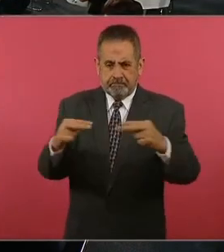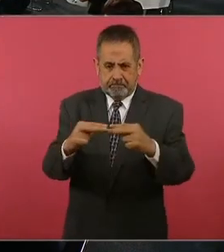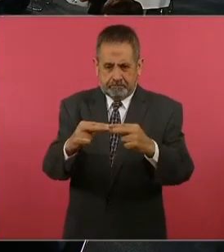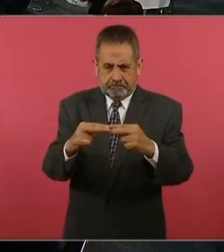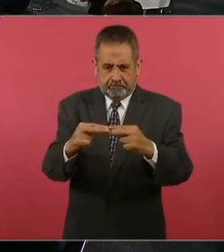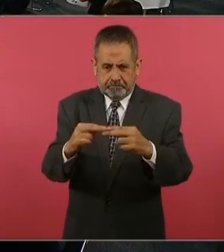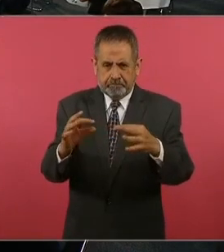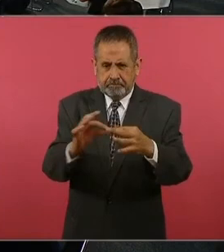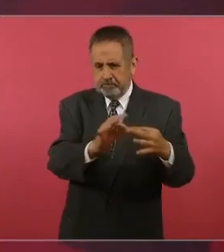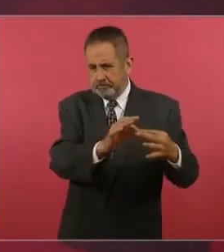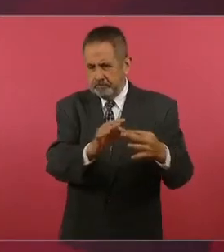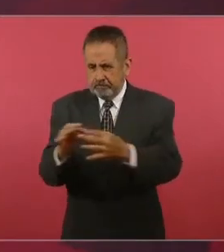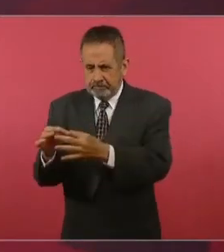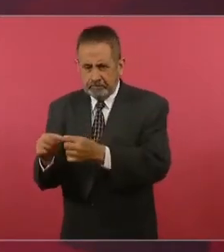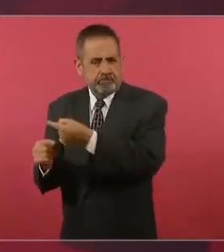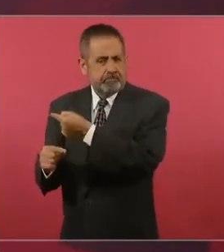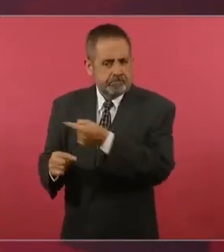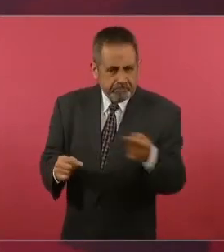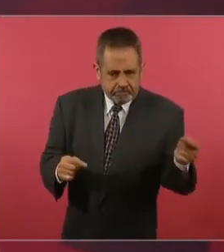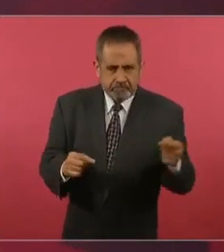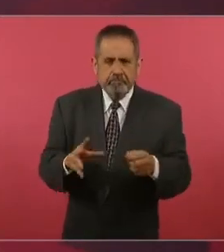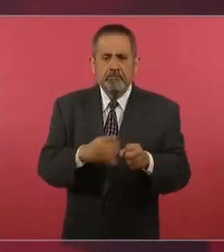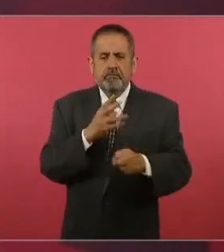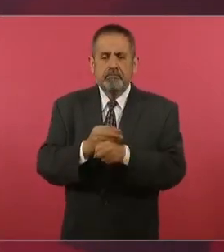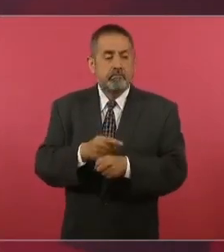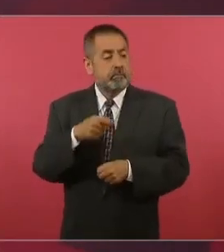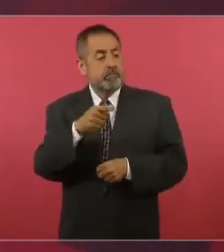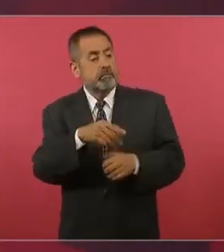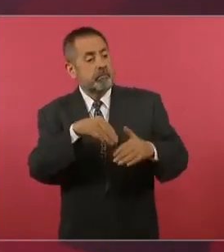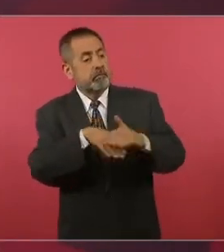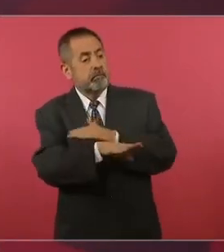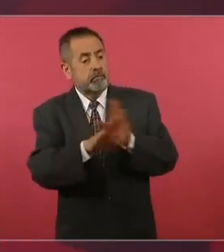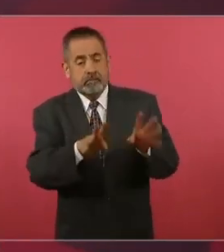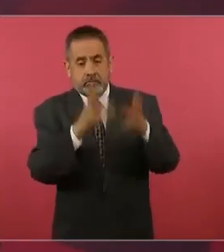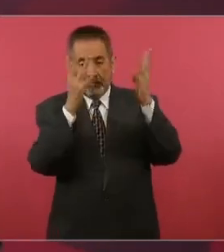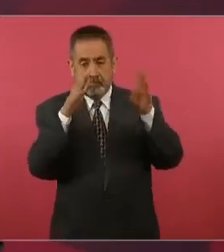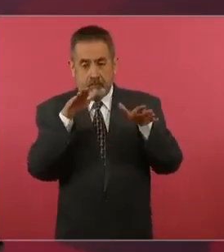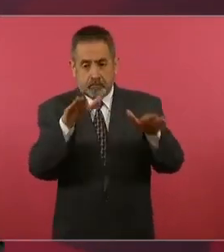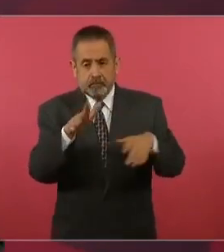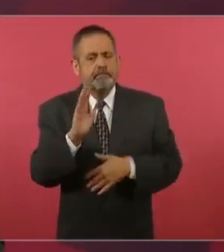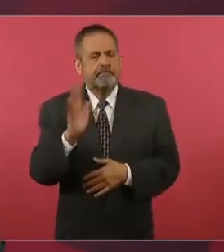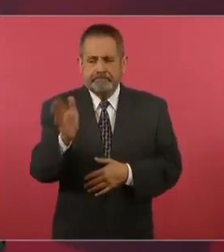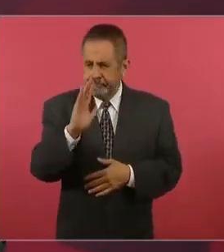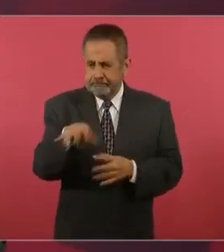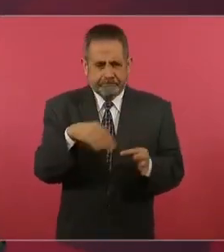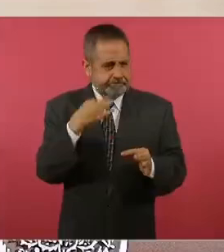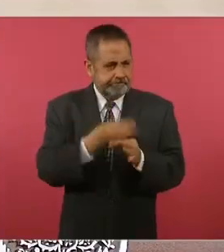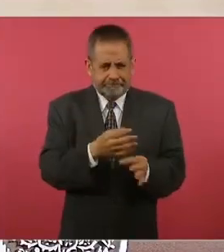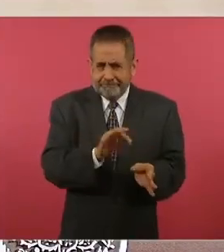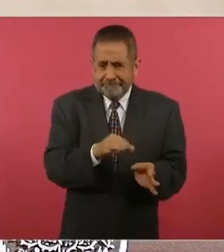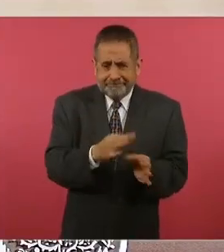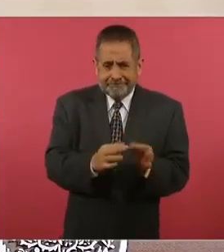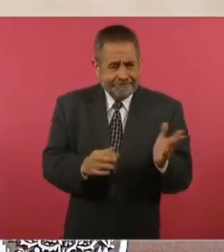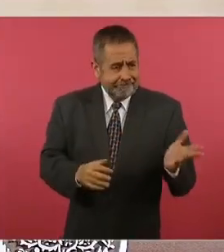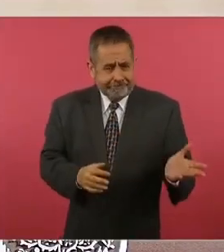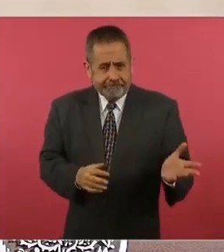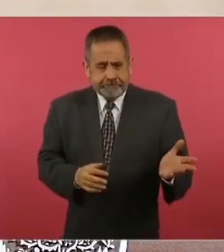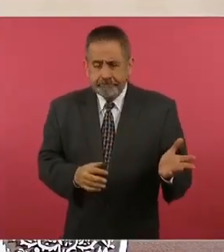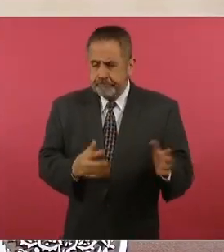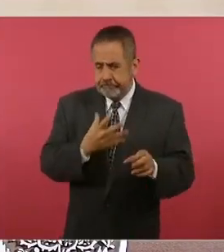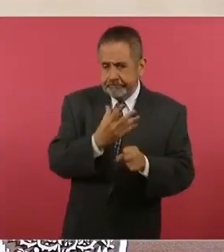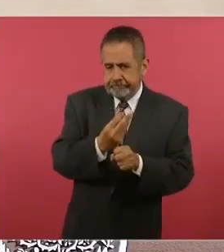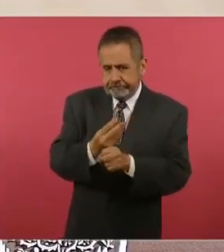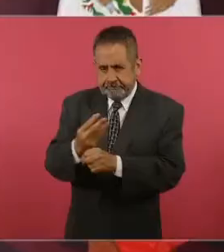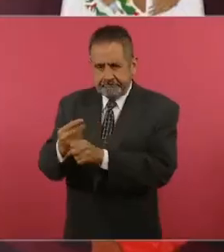está terminado la entrada al aeropuerto, y se están